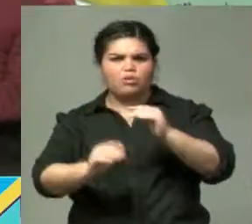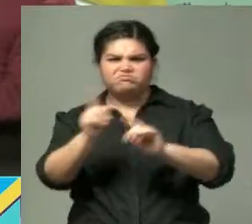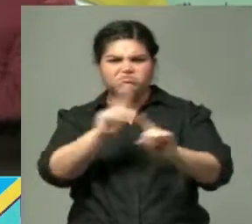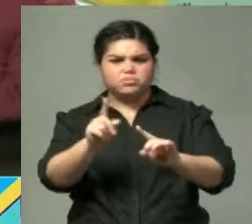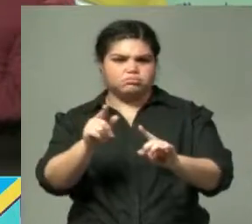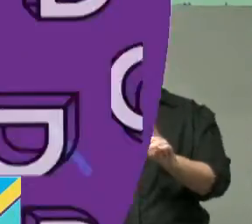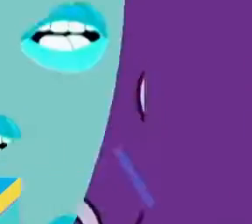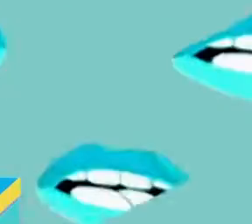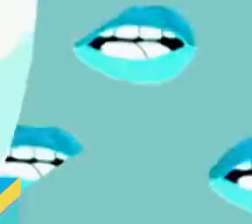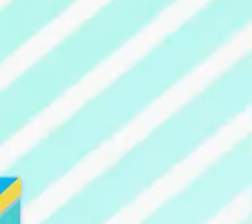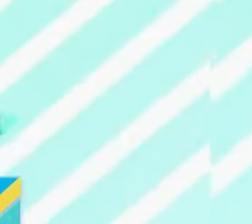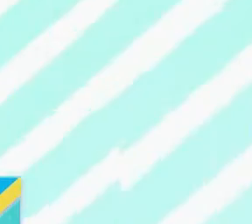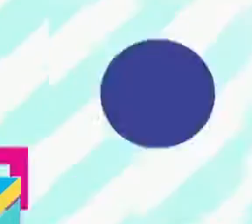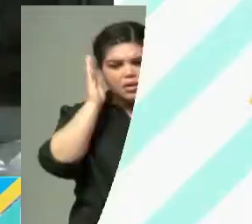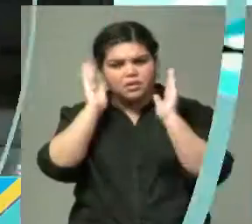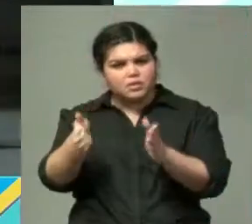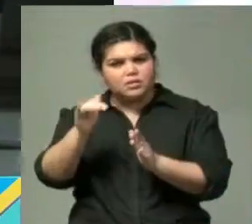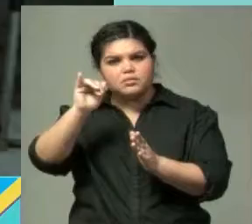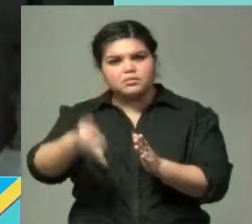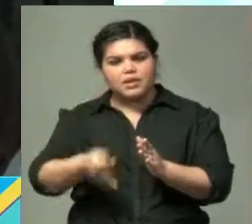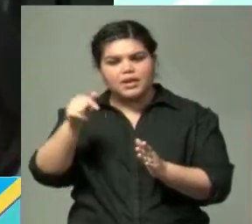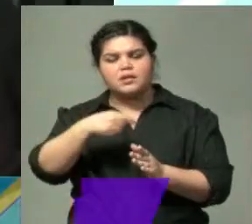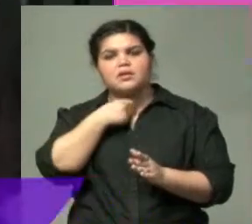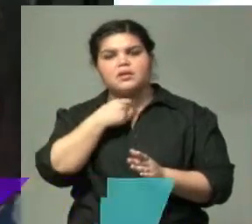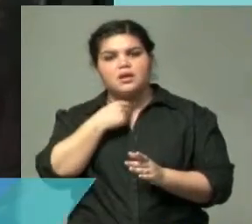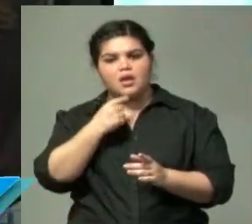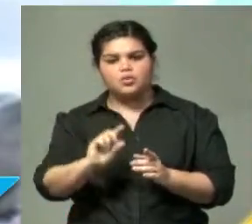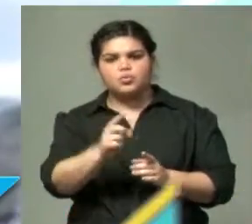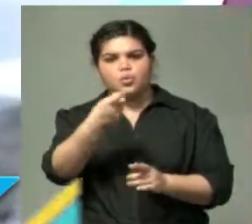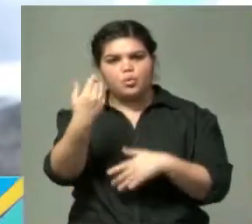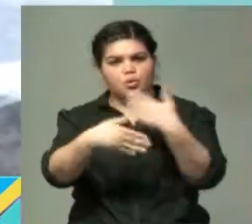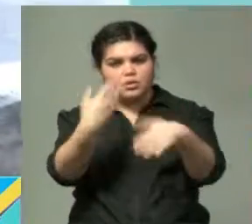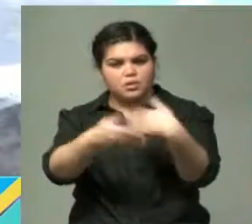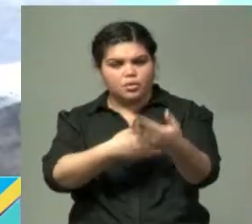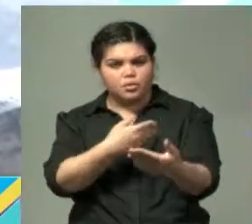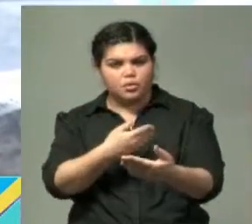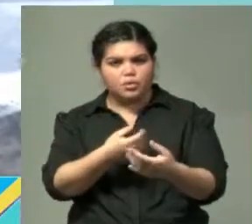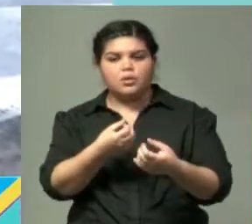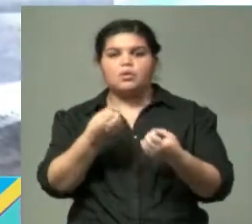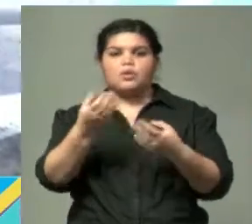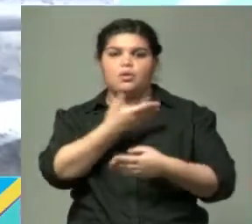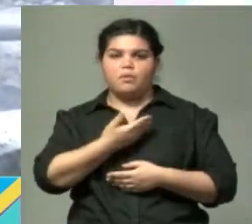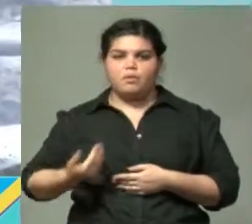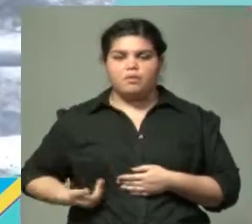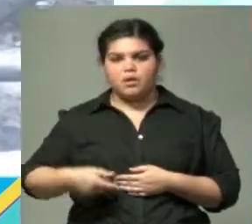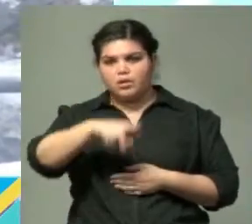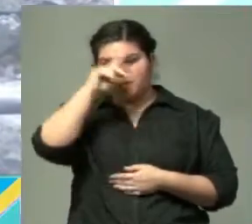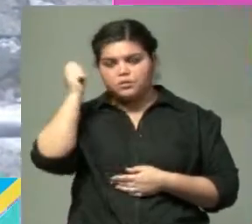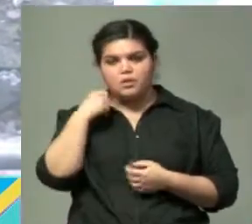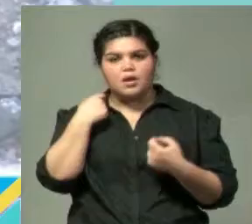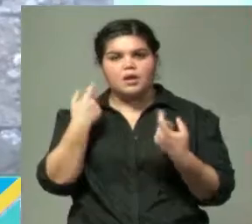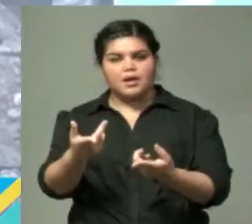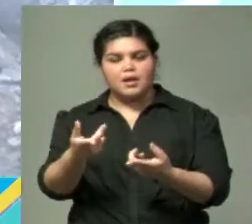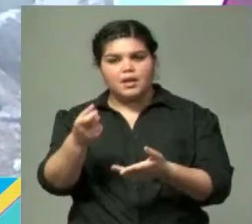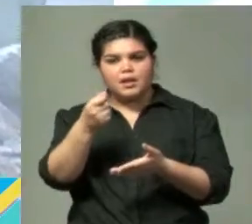y apuntamos mucho más al desarrollo individual. Por eso desde el gobierno nacional se